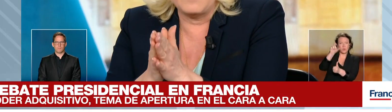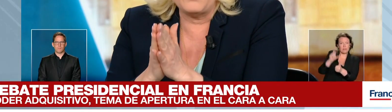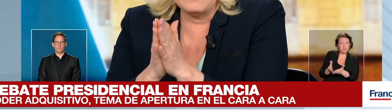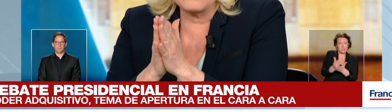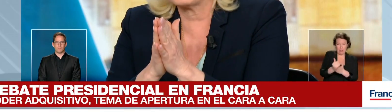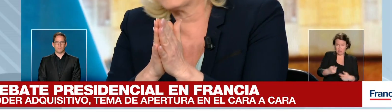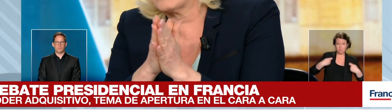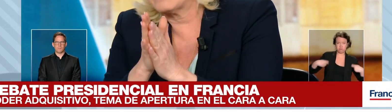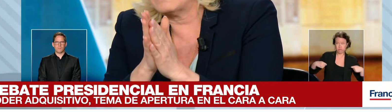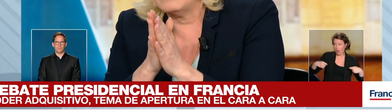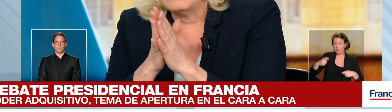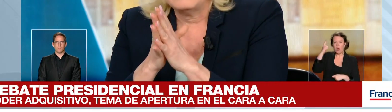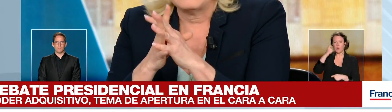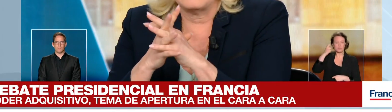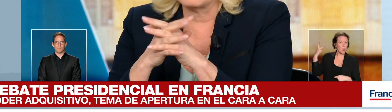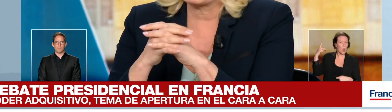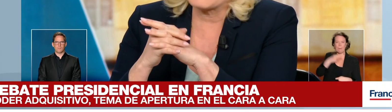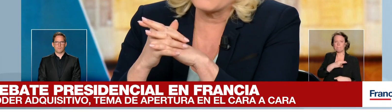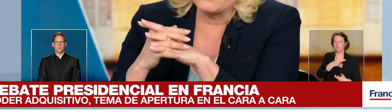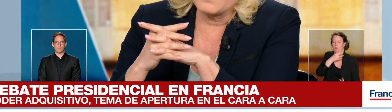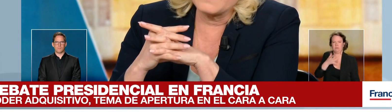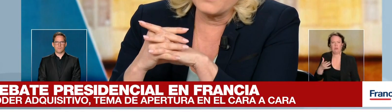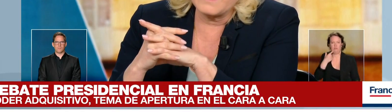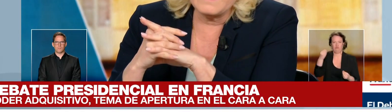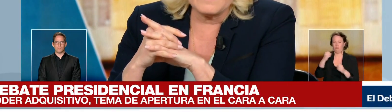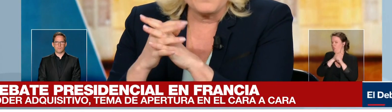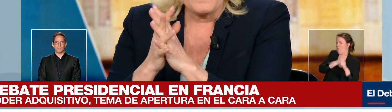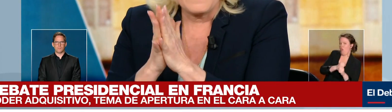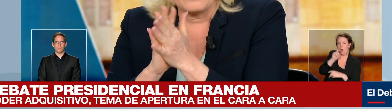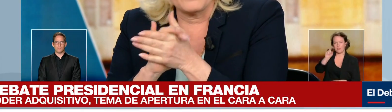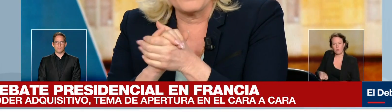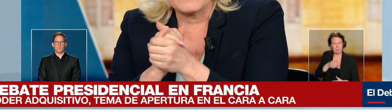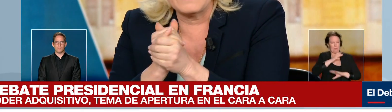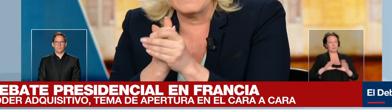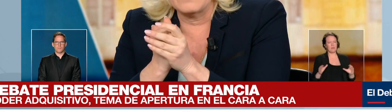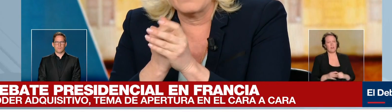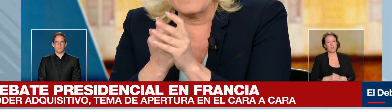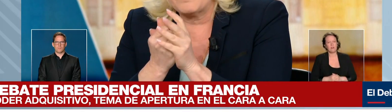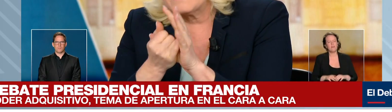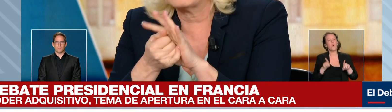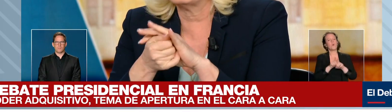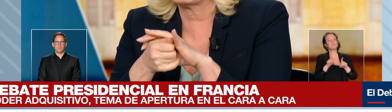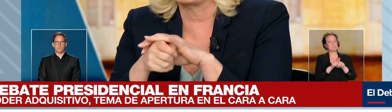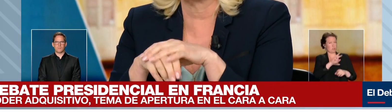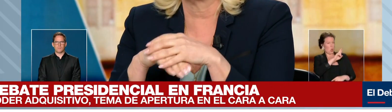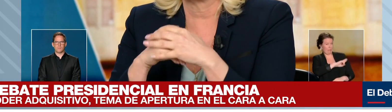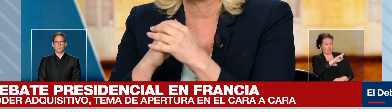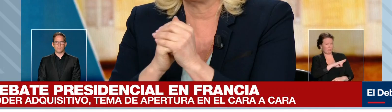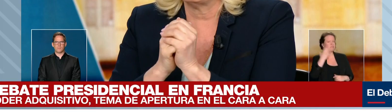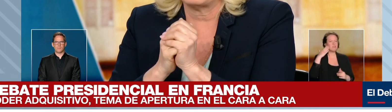una dependencia más. Y también en cuanto a las jubilaciones y la indexación de las pensiones,